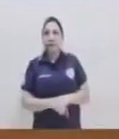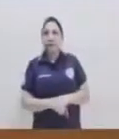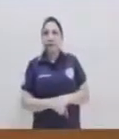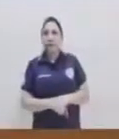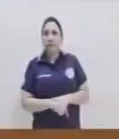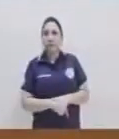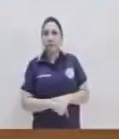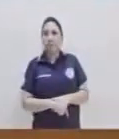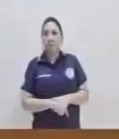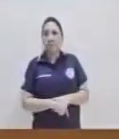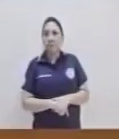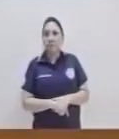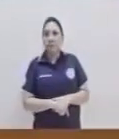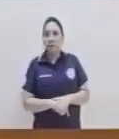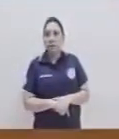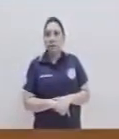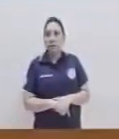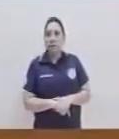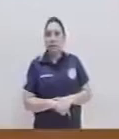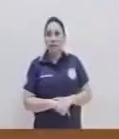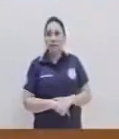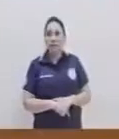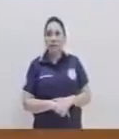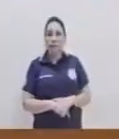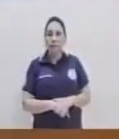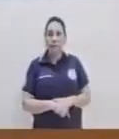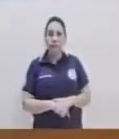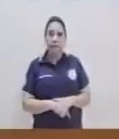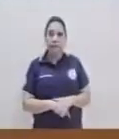Del punto R a la directriz.